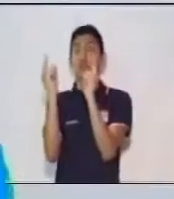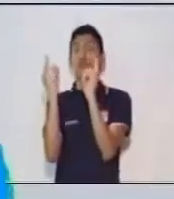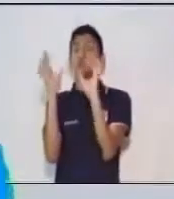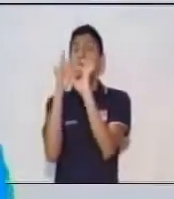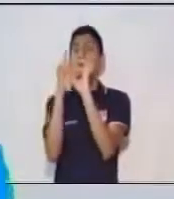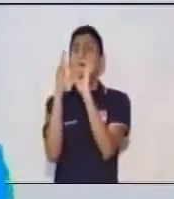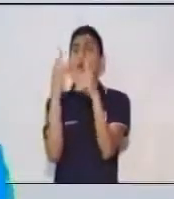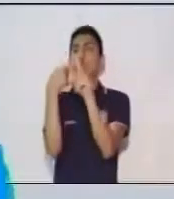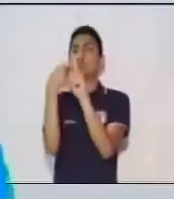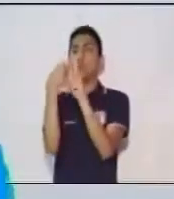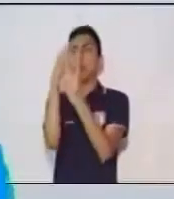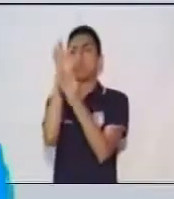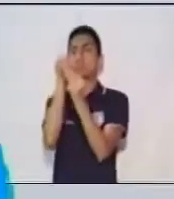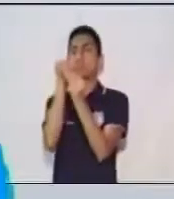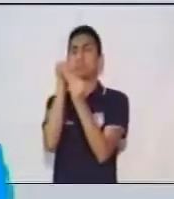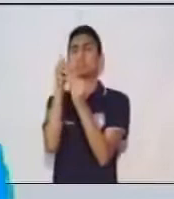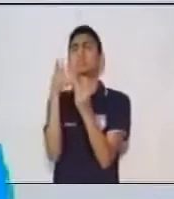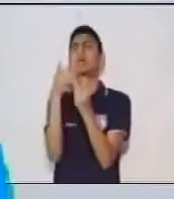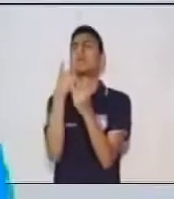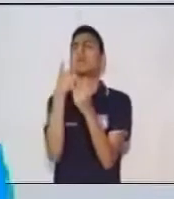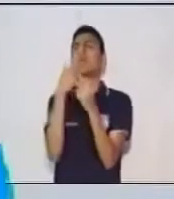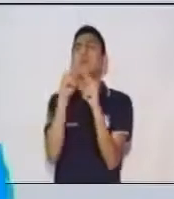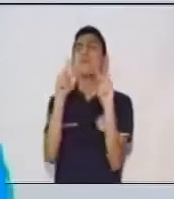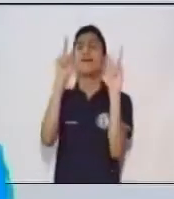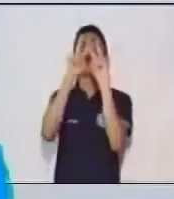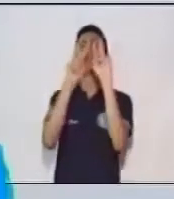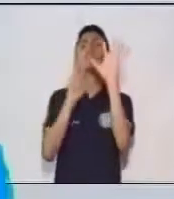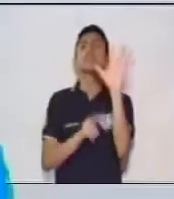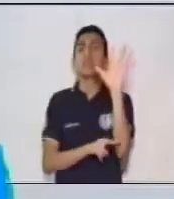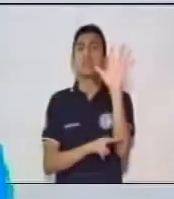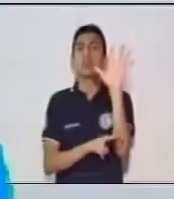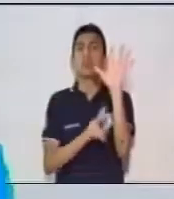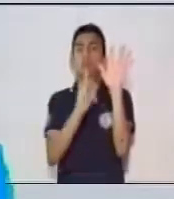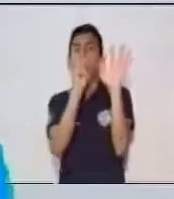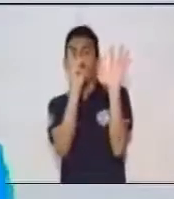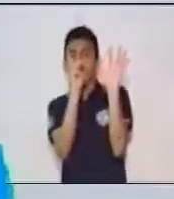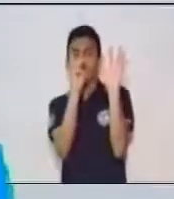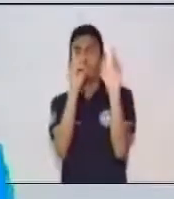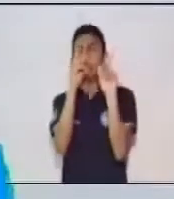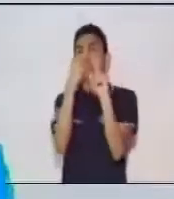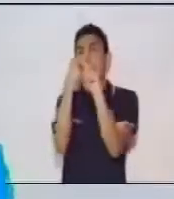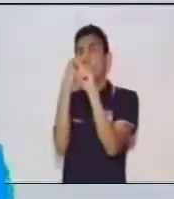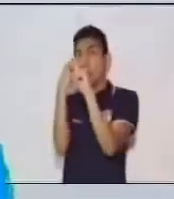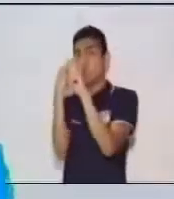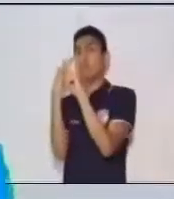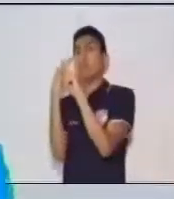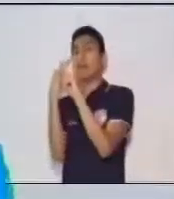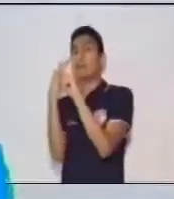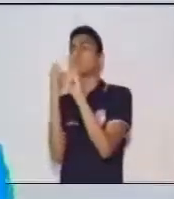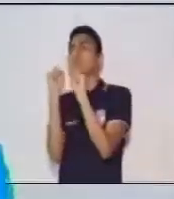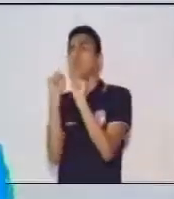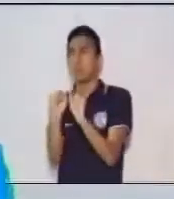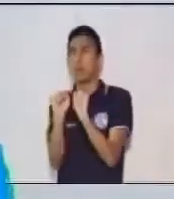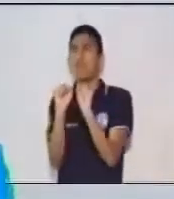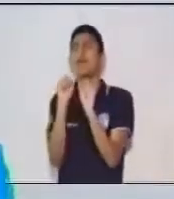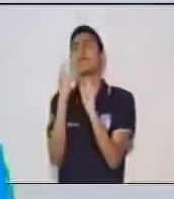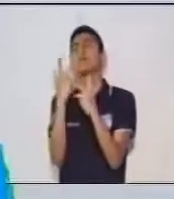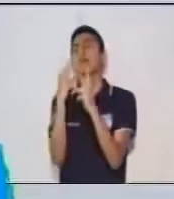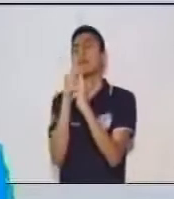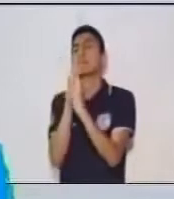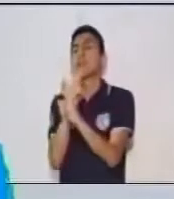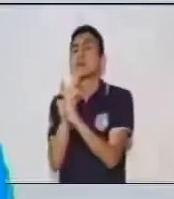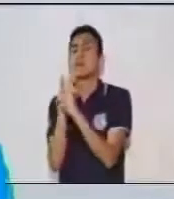sumados nos den este valor 5. Y que multiplicados nos den